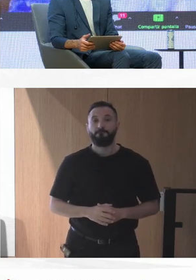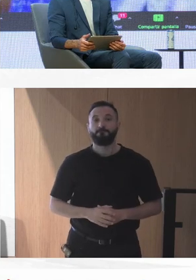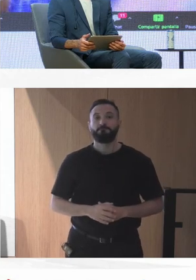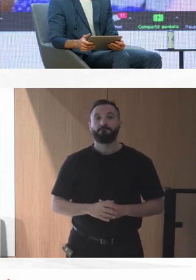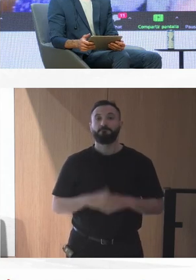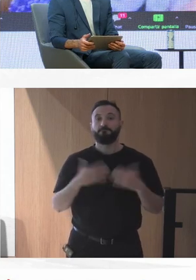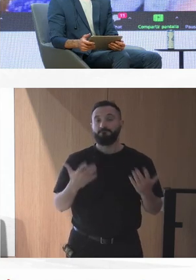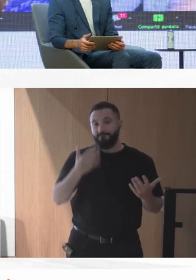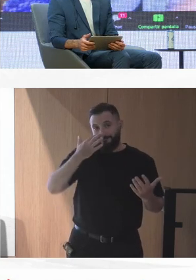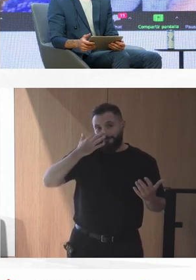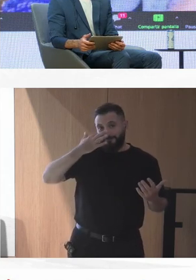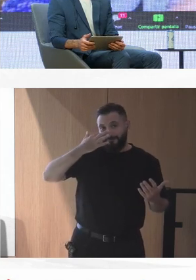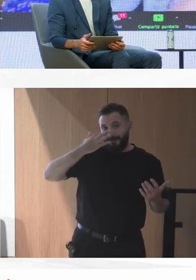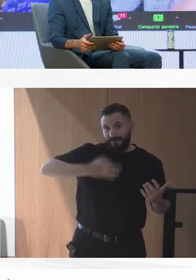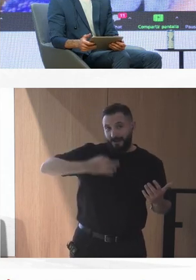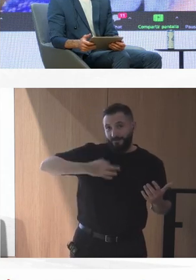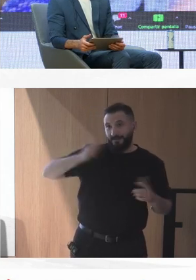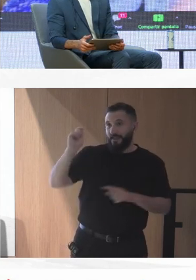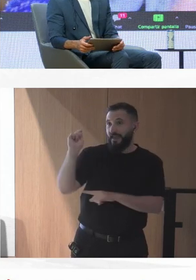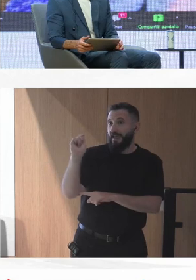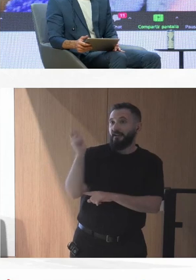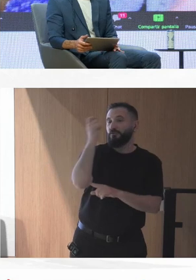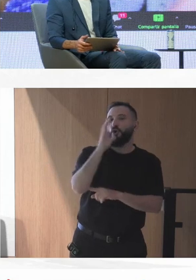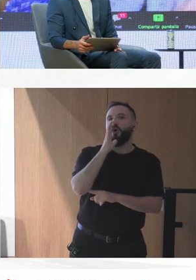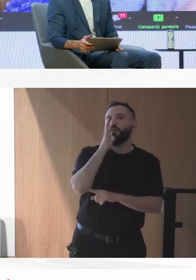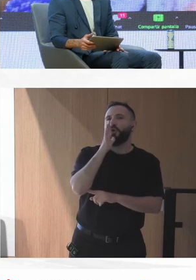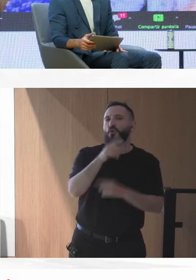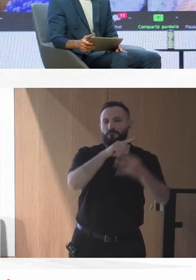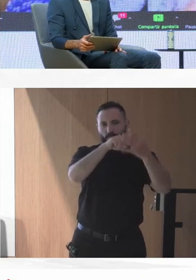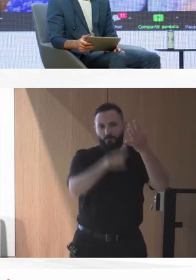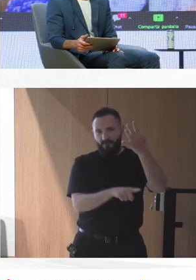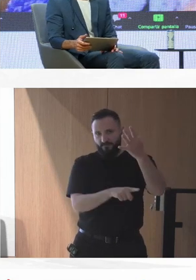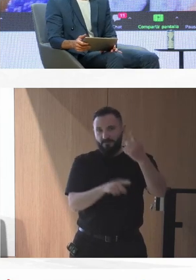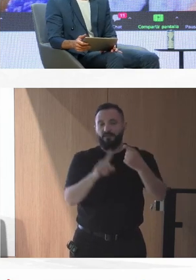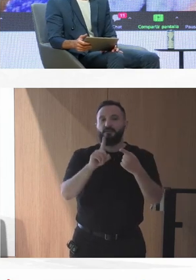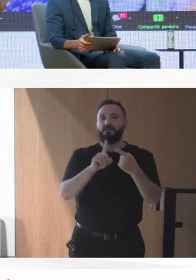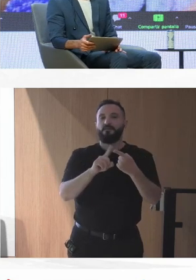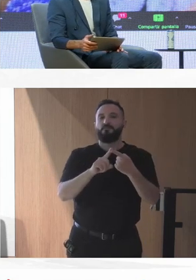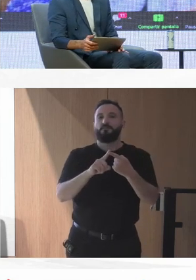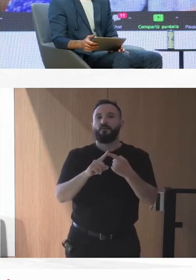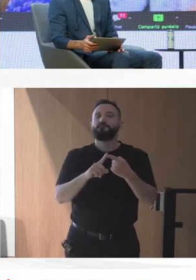le atribuyo el mérito de esta historia de éxito a varios factores. En primer lugar,